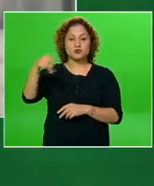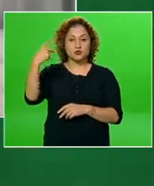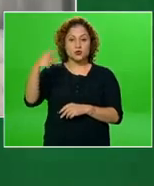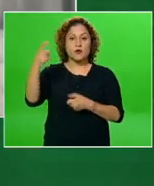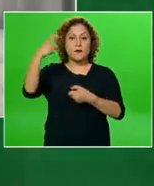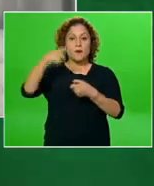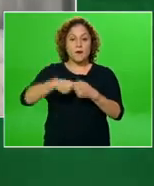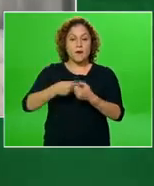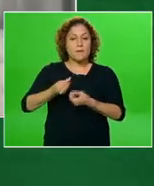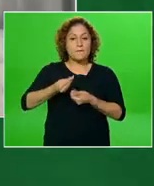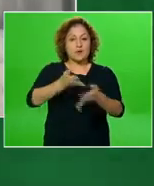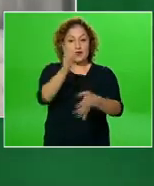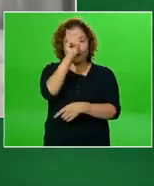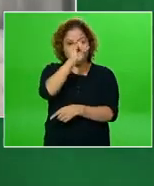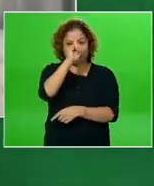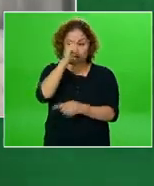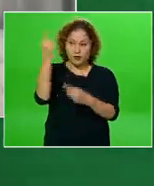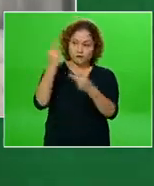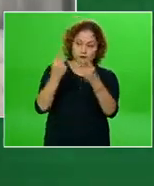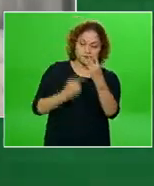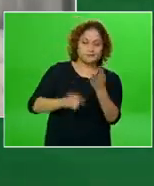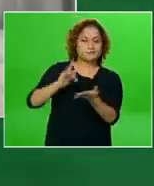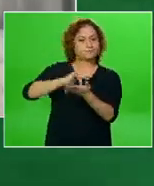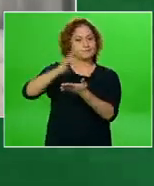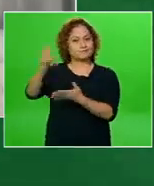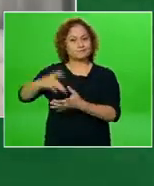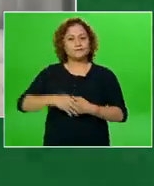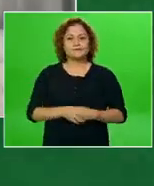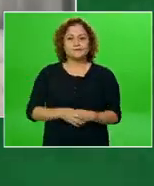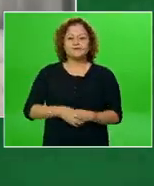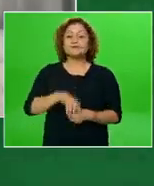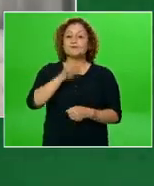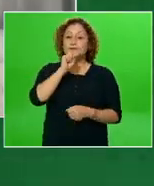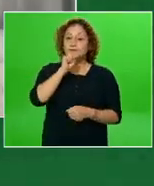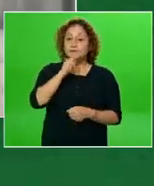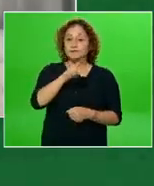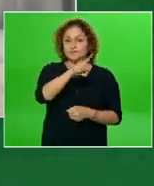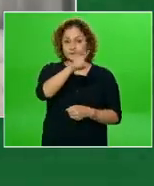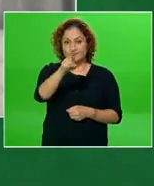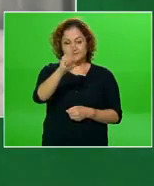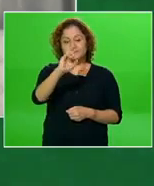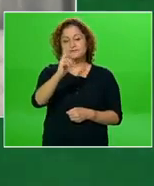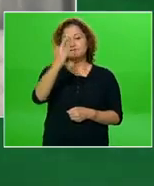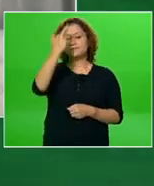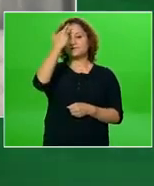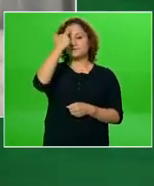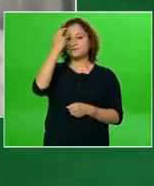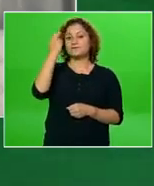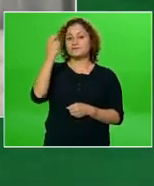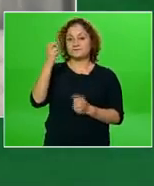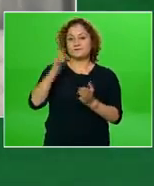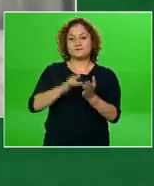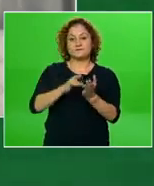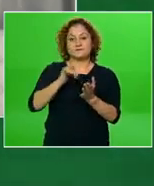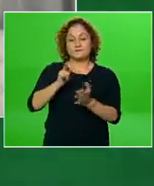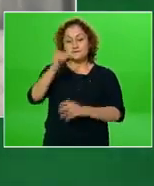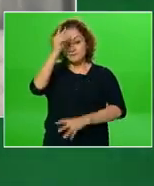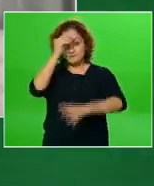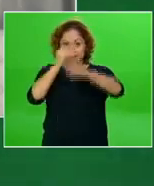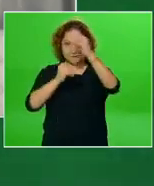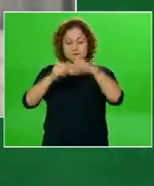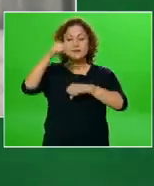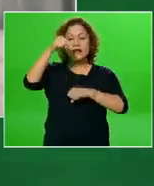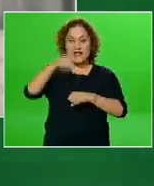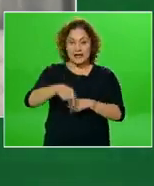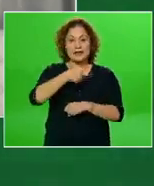todos los consejos que nos dio y es recordarlo y decirle y asegurarle que estaremos tomando muy en cuenta todos los